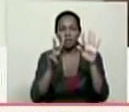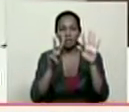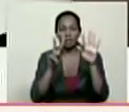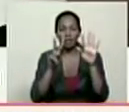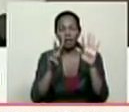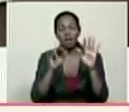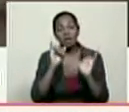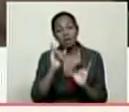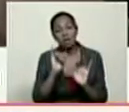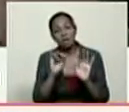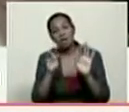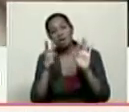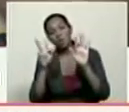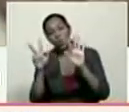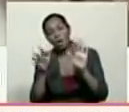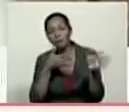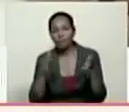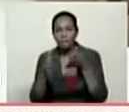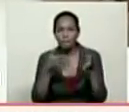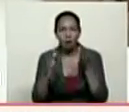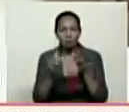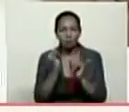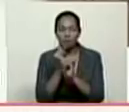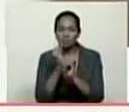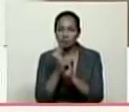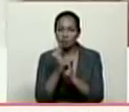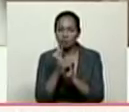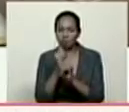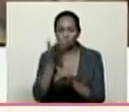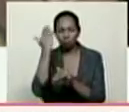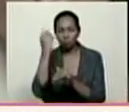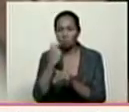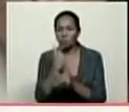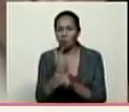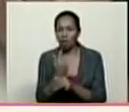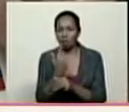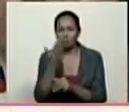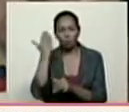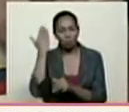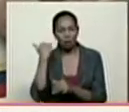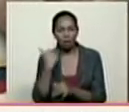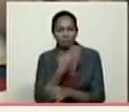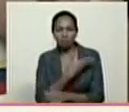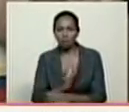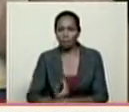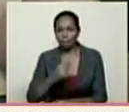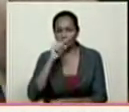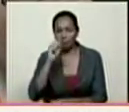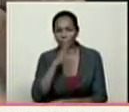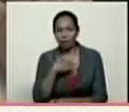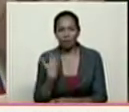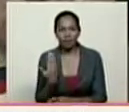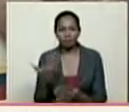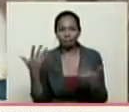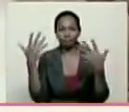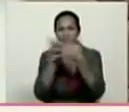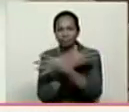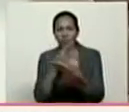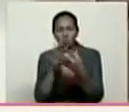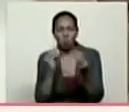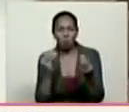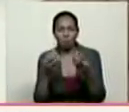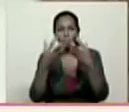marzo, fueron ataques de tipo cibernético, ya lo mencionó el presidente Nicolás Maduro, que lo que buscaba era engañar los cerebros